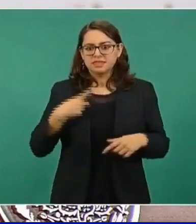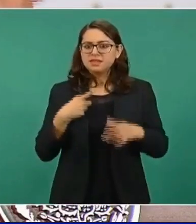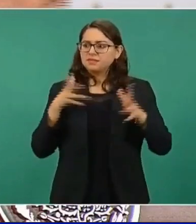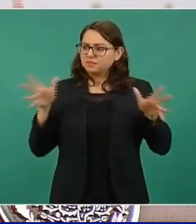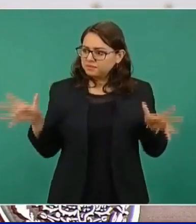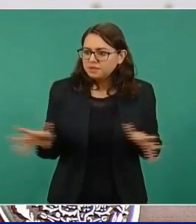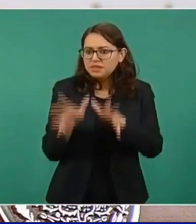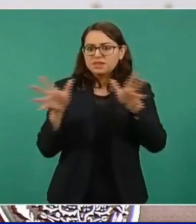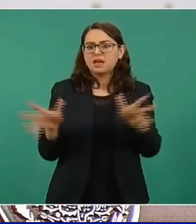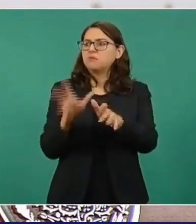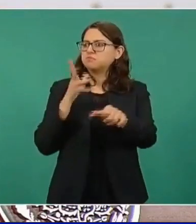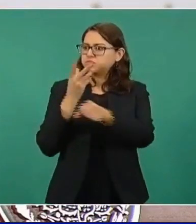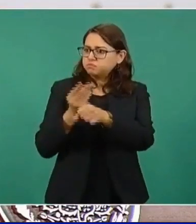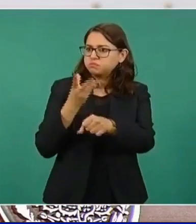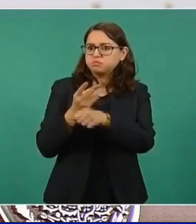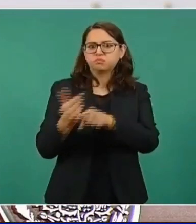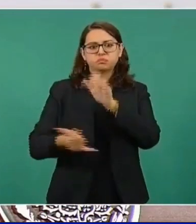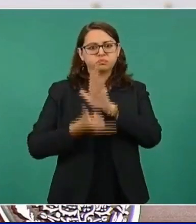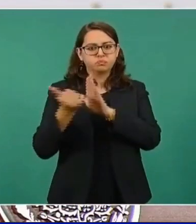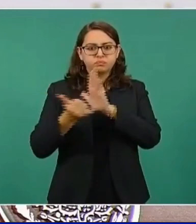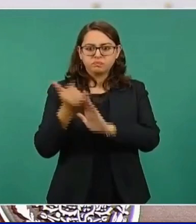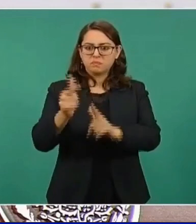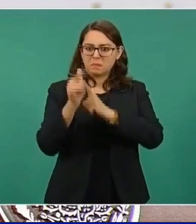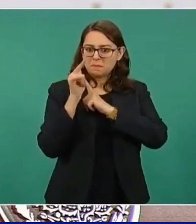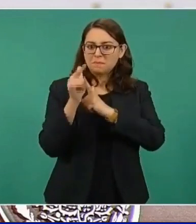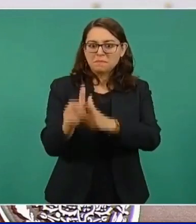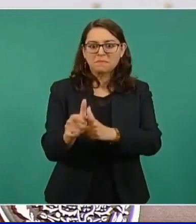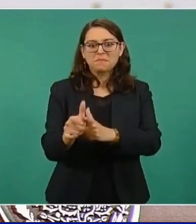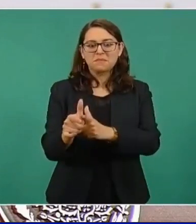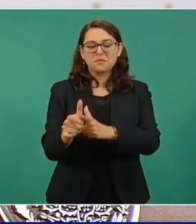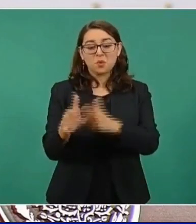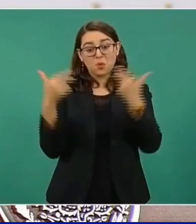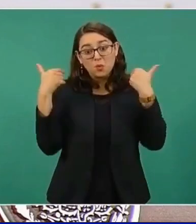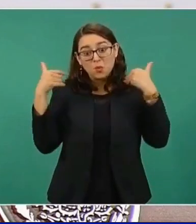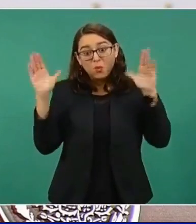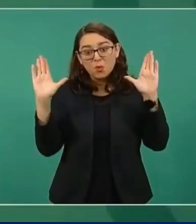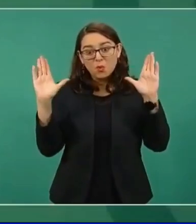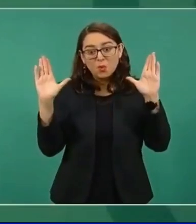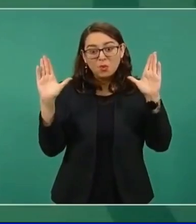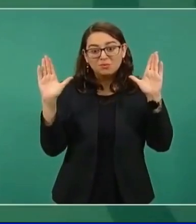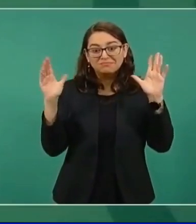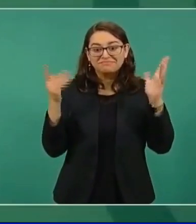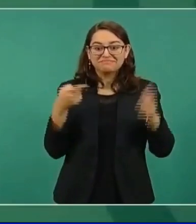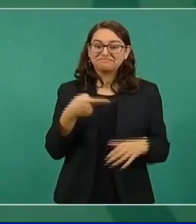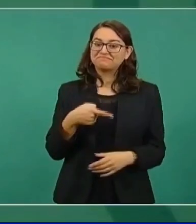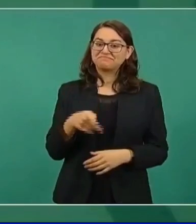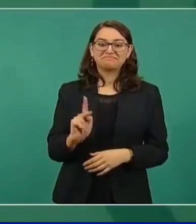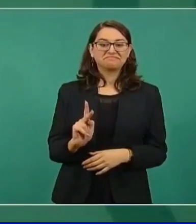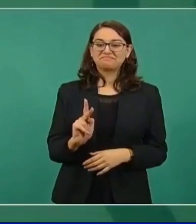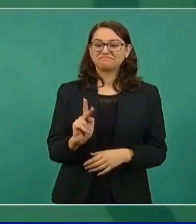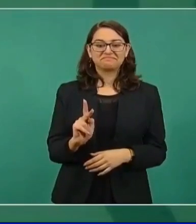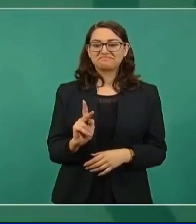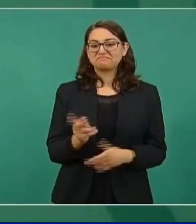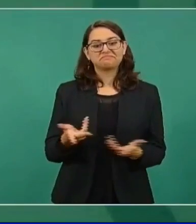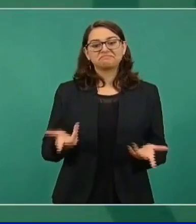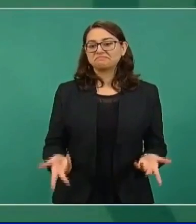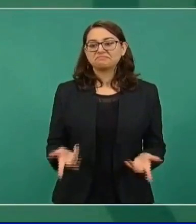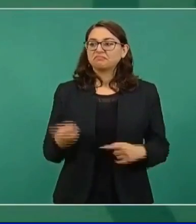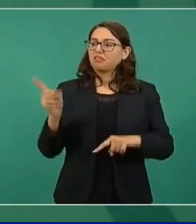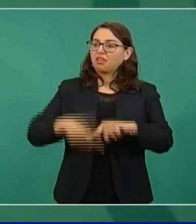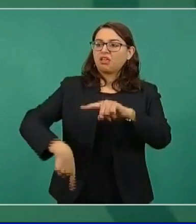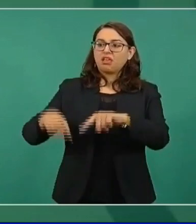reforzar esa política. Sin embargo, se dedicaron a